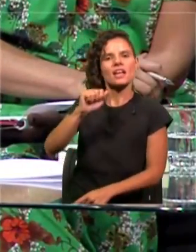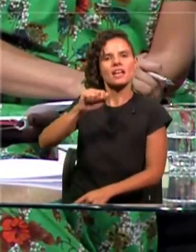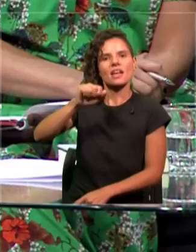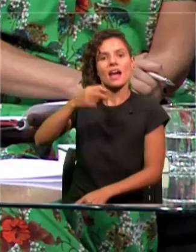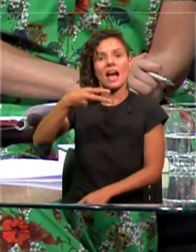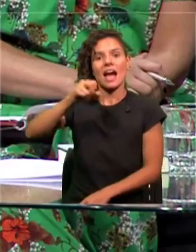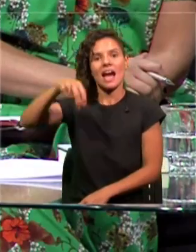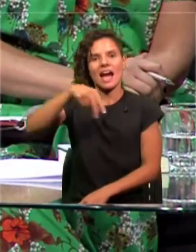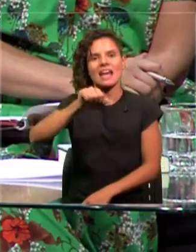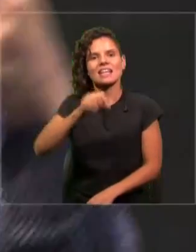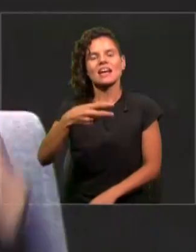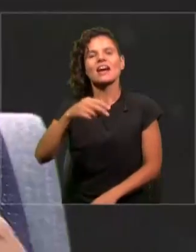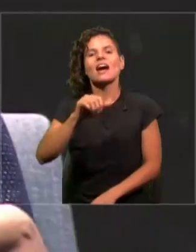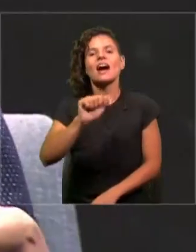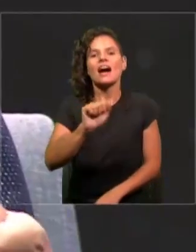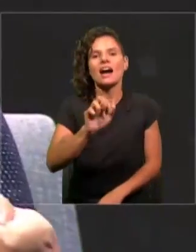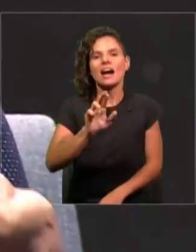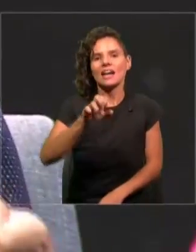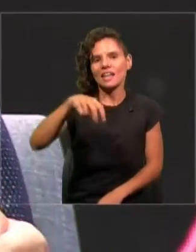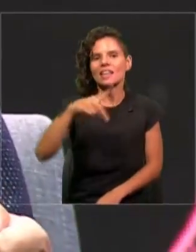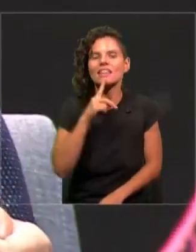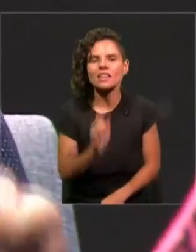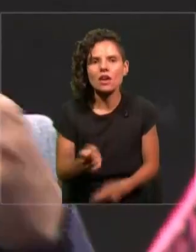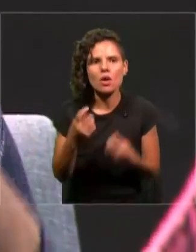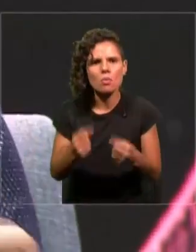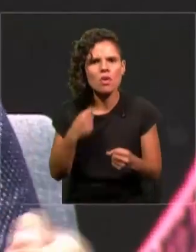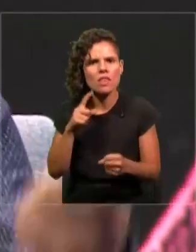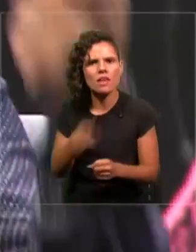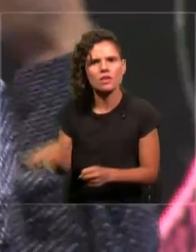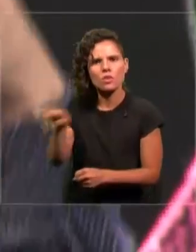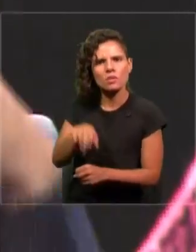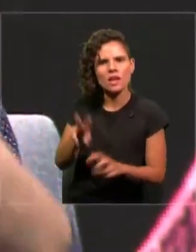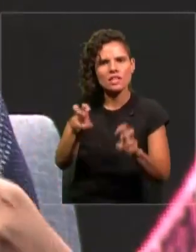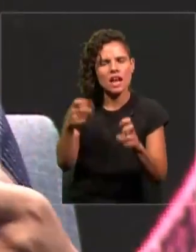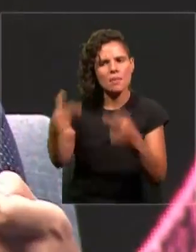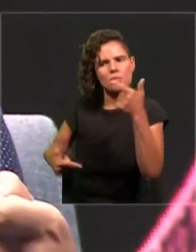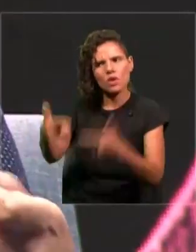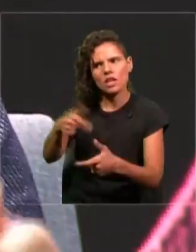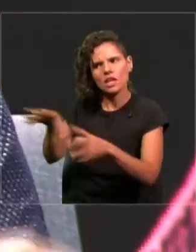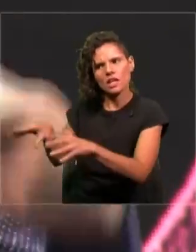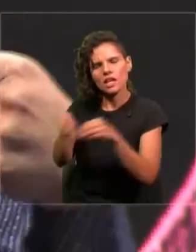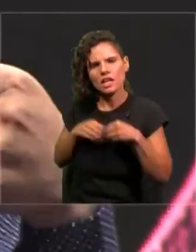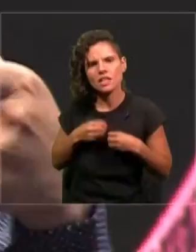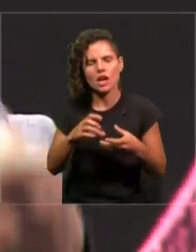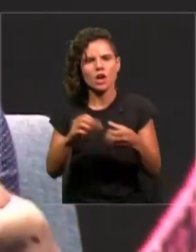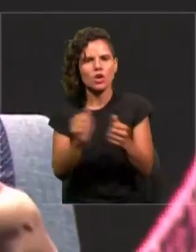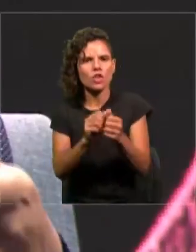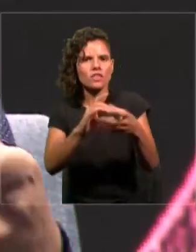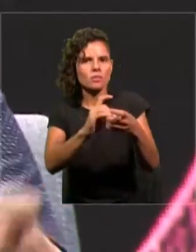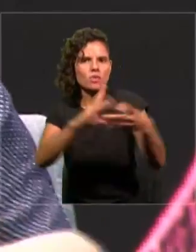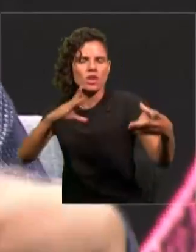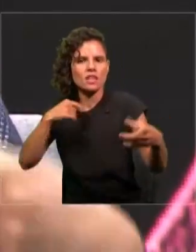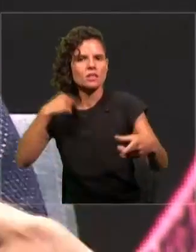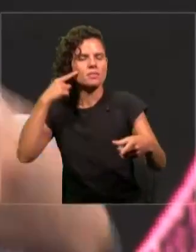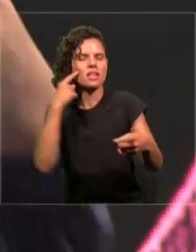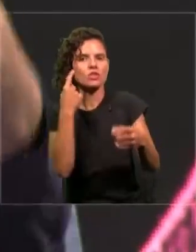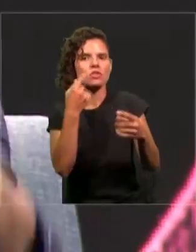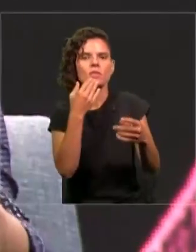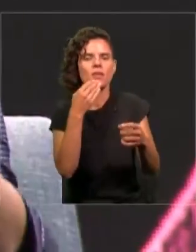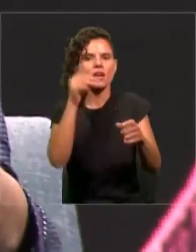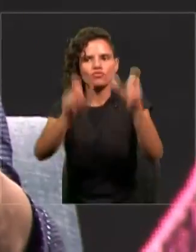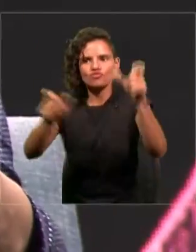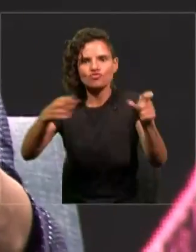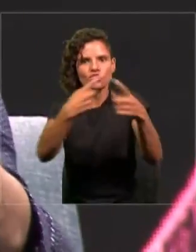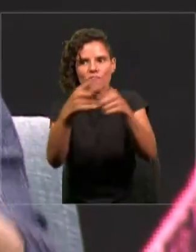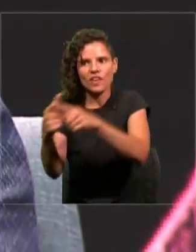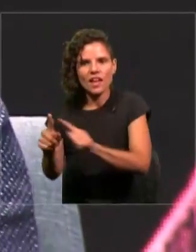crisis social, cómo recuperamos, ¿cierto?, desde la política y desde la democracia y desde el pluralismo para poder resolver